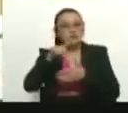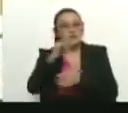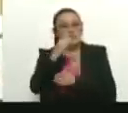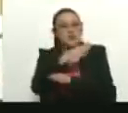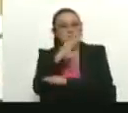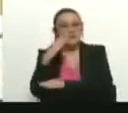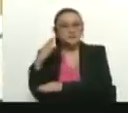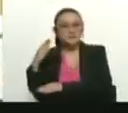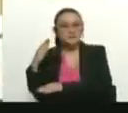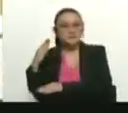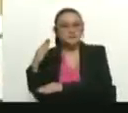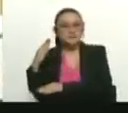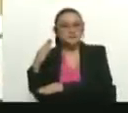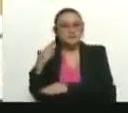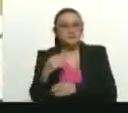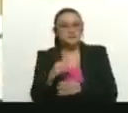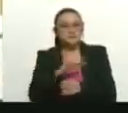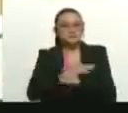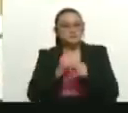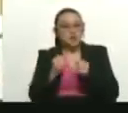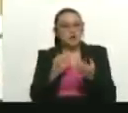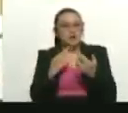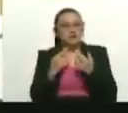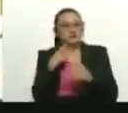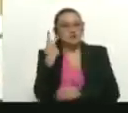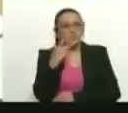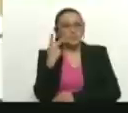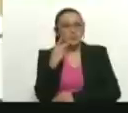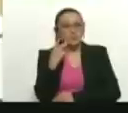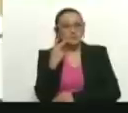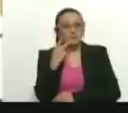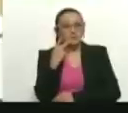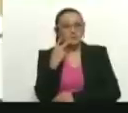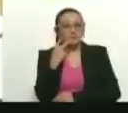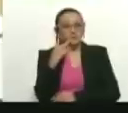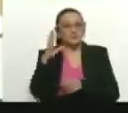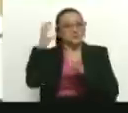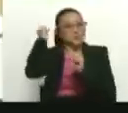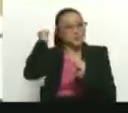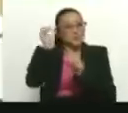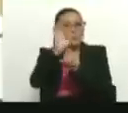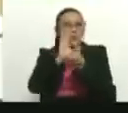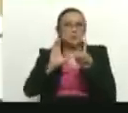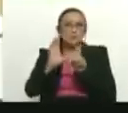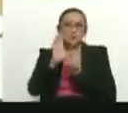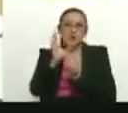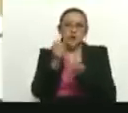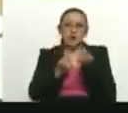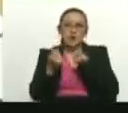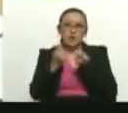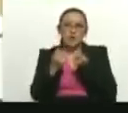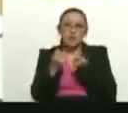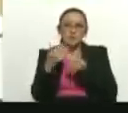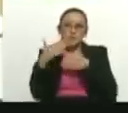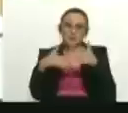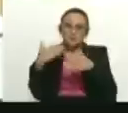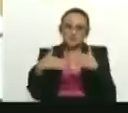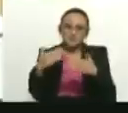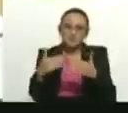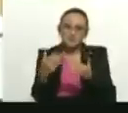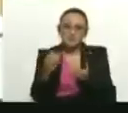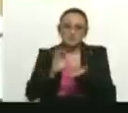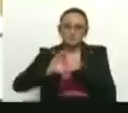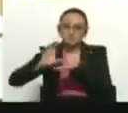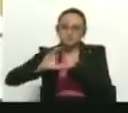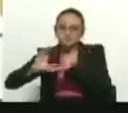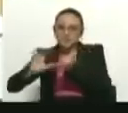caribeños. Reforzar la relación política, diplomática, cultural, económica, comercial,